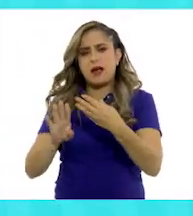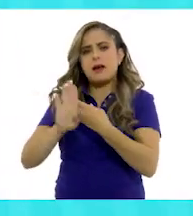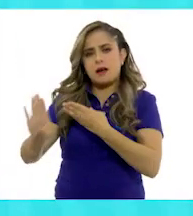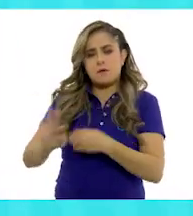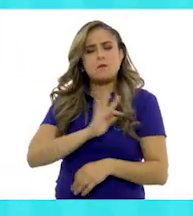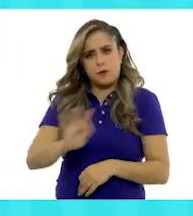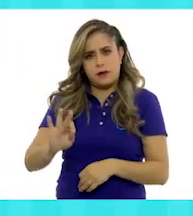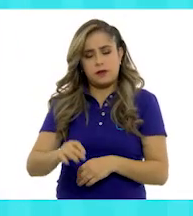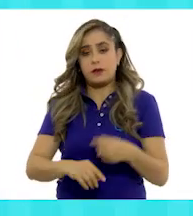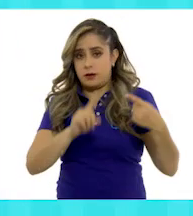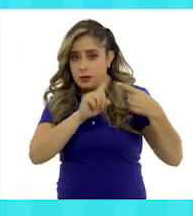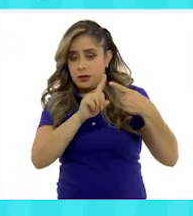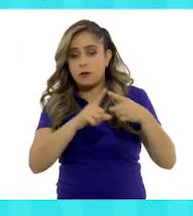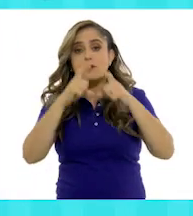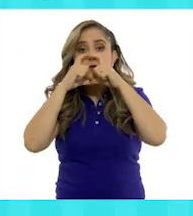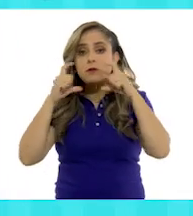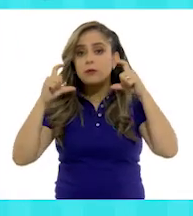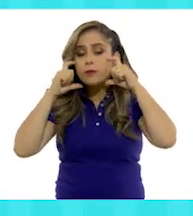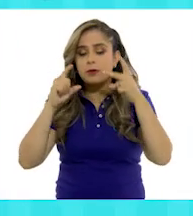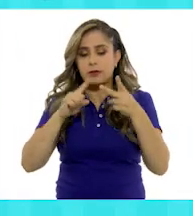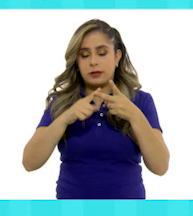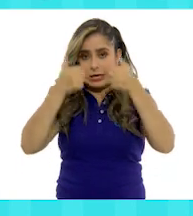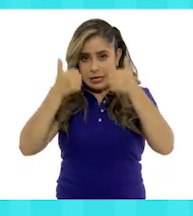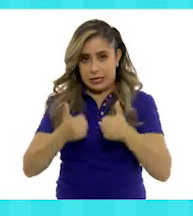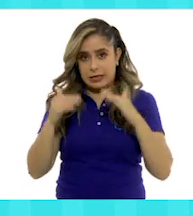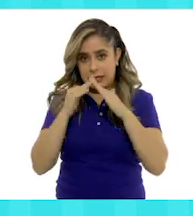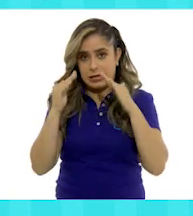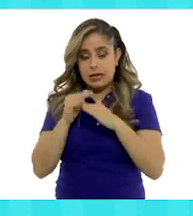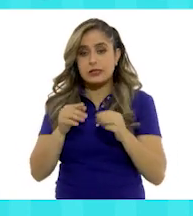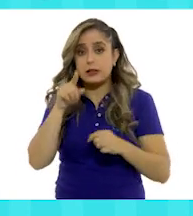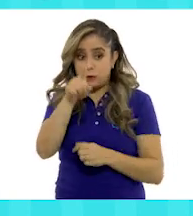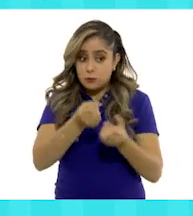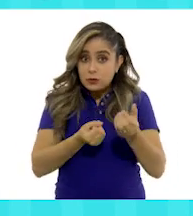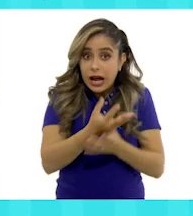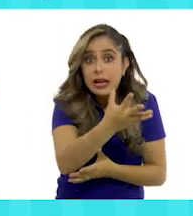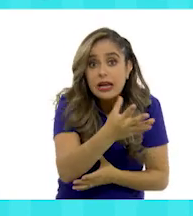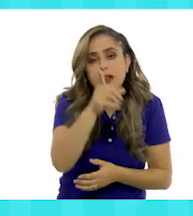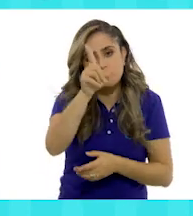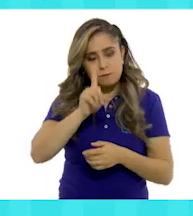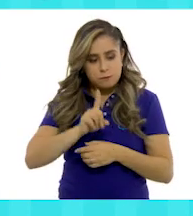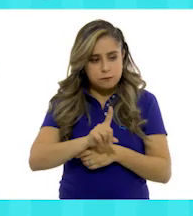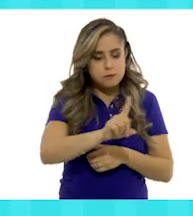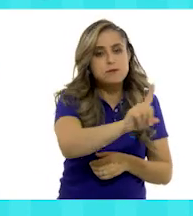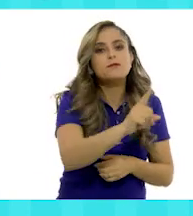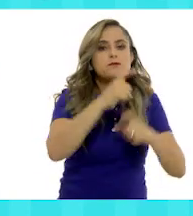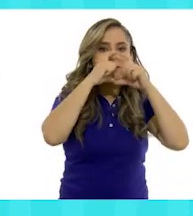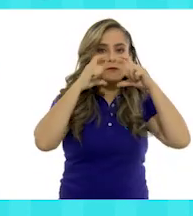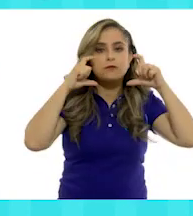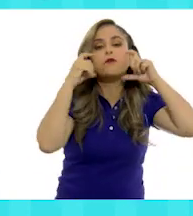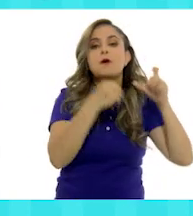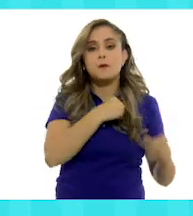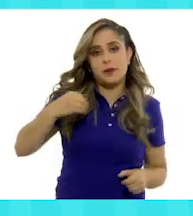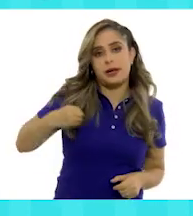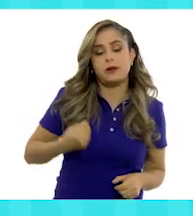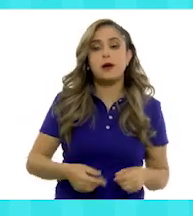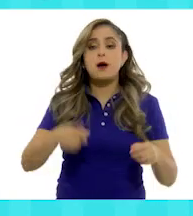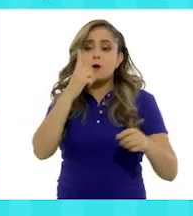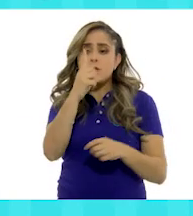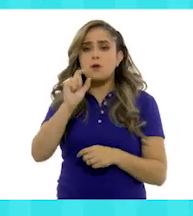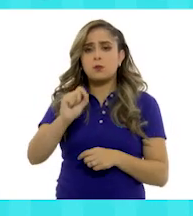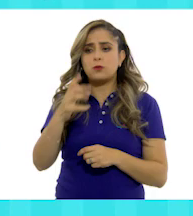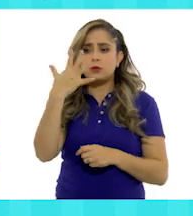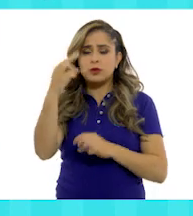Utiliza cubrebocas. No salgas de casa. Si tienes que hacerlo, recuerda que es obligatorio utilizarlo. Mantén una distancia mínima de